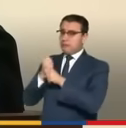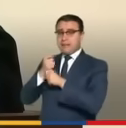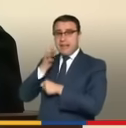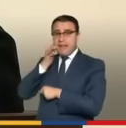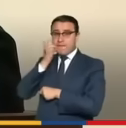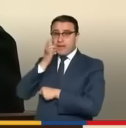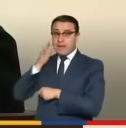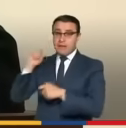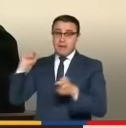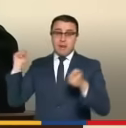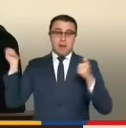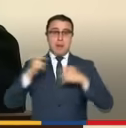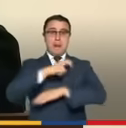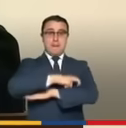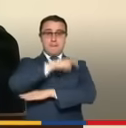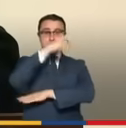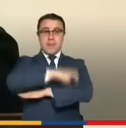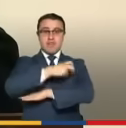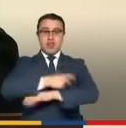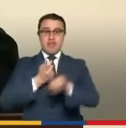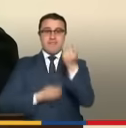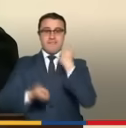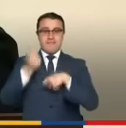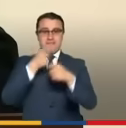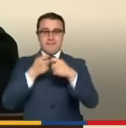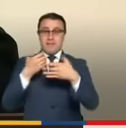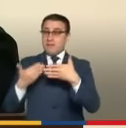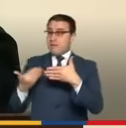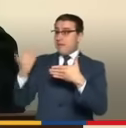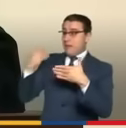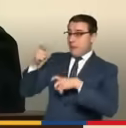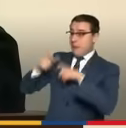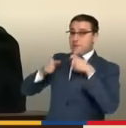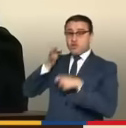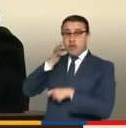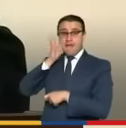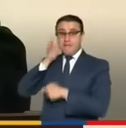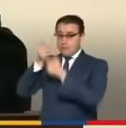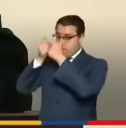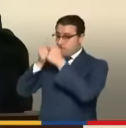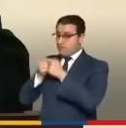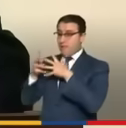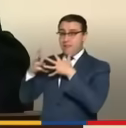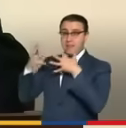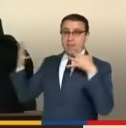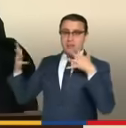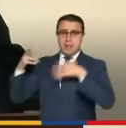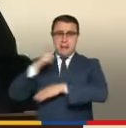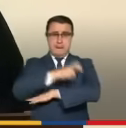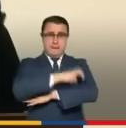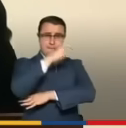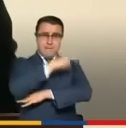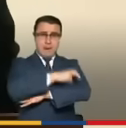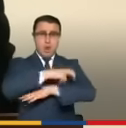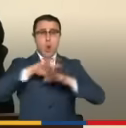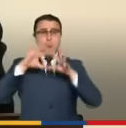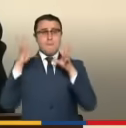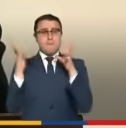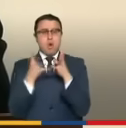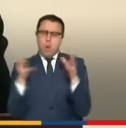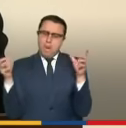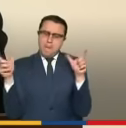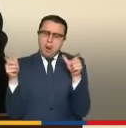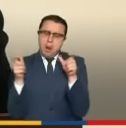de petroleros. El mundo de cafeteros era muy grande, el mundo de petroleros es muy, muy pequeño.